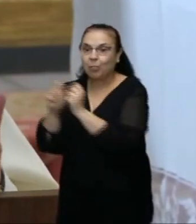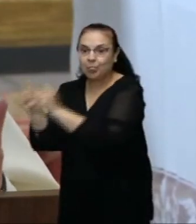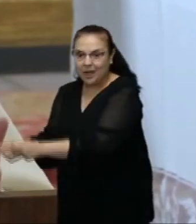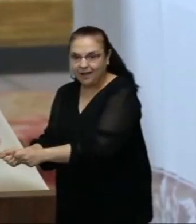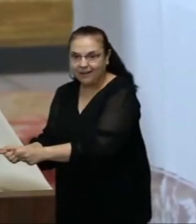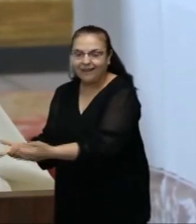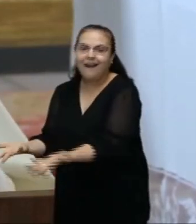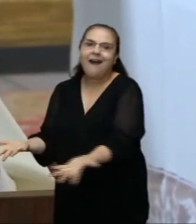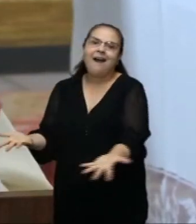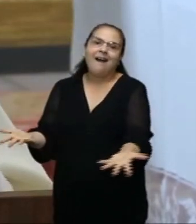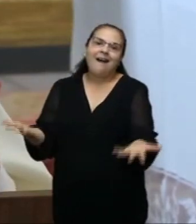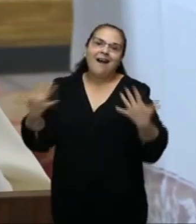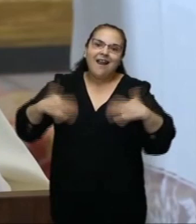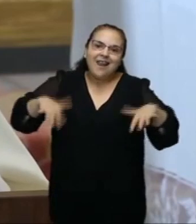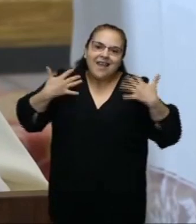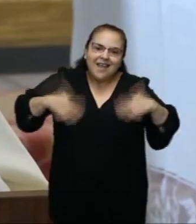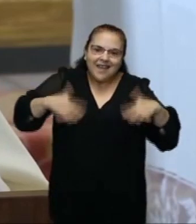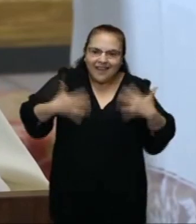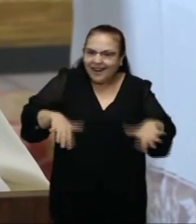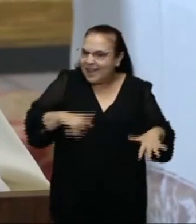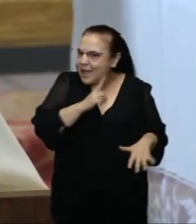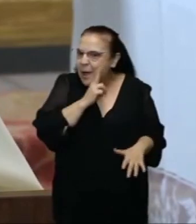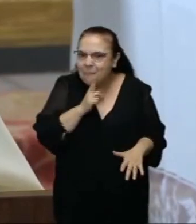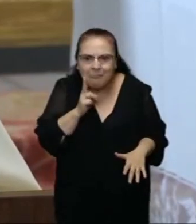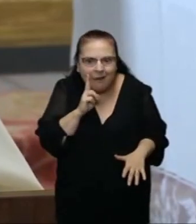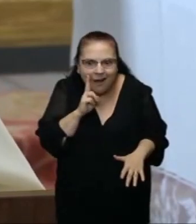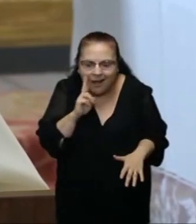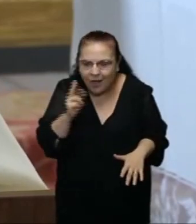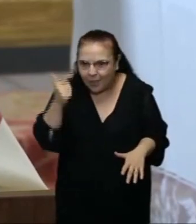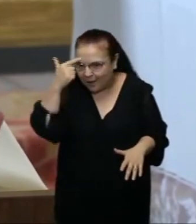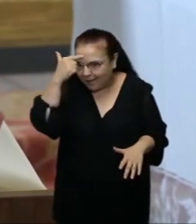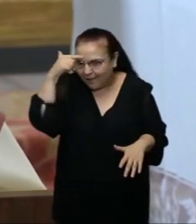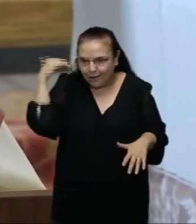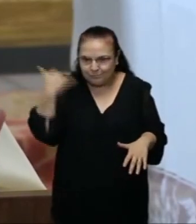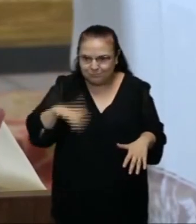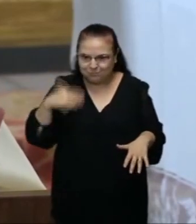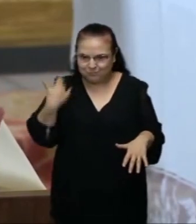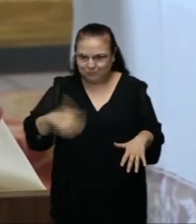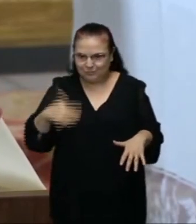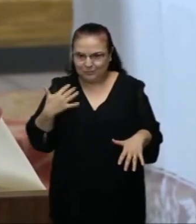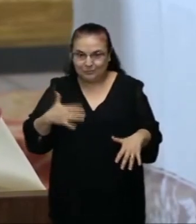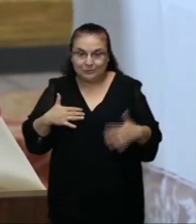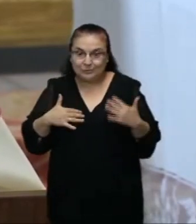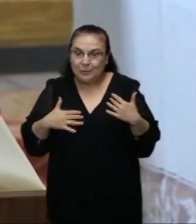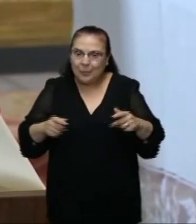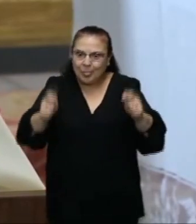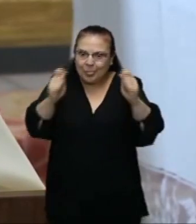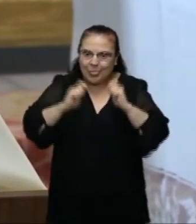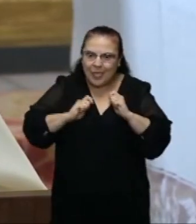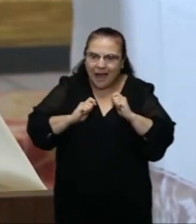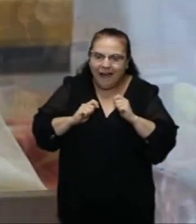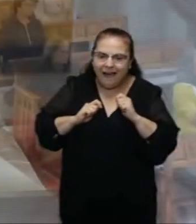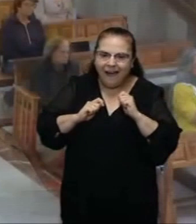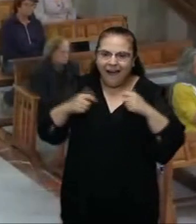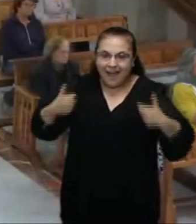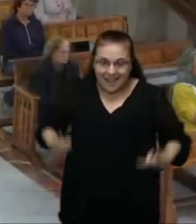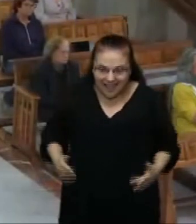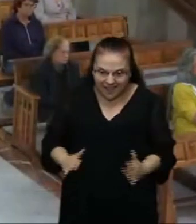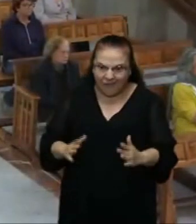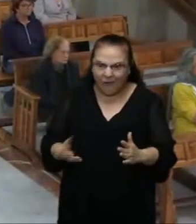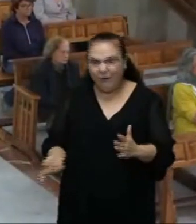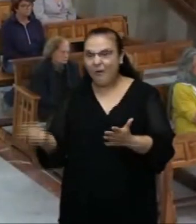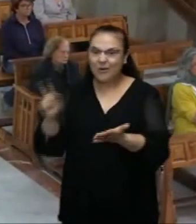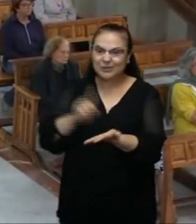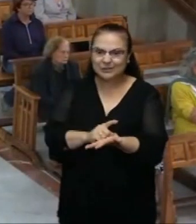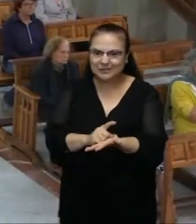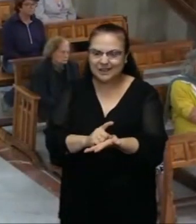dicha, la alegría de la madre cuando recibe a su hijo resucitado. Y es eso, es